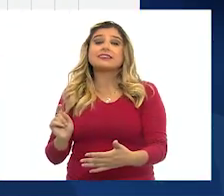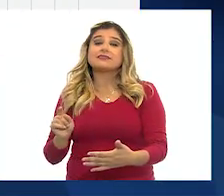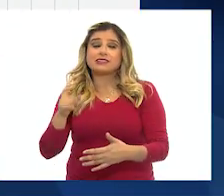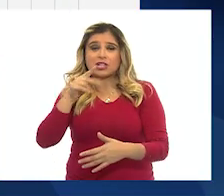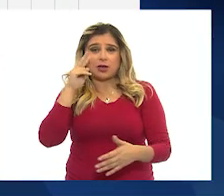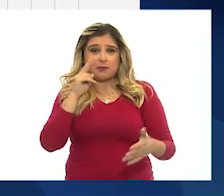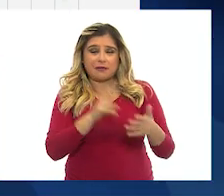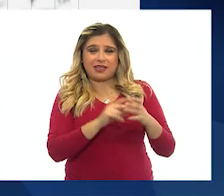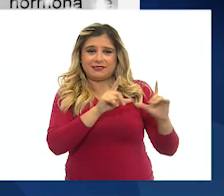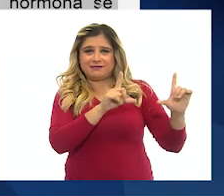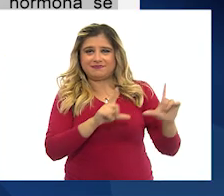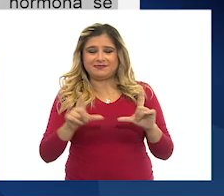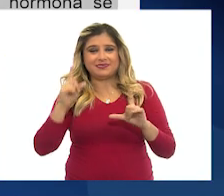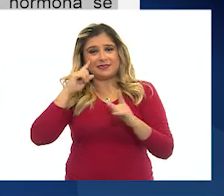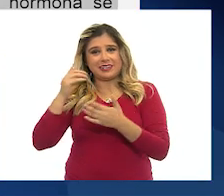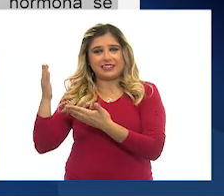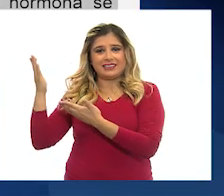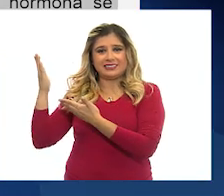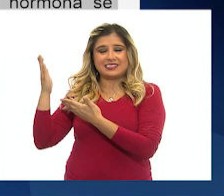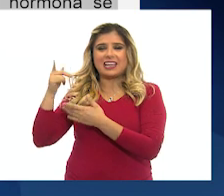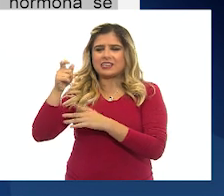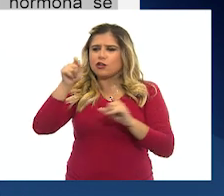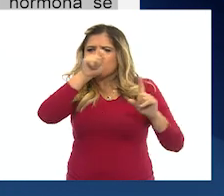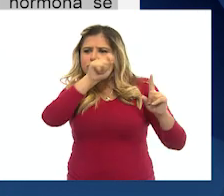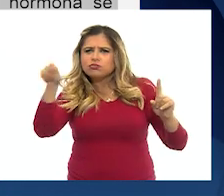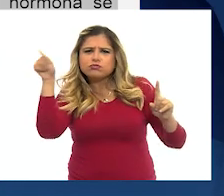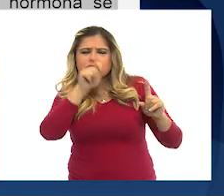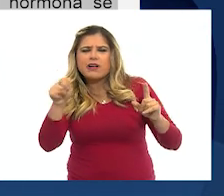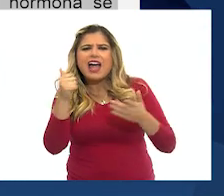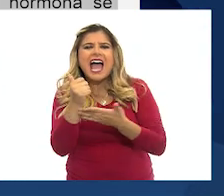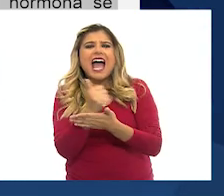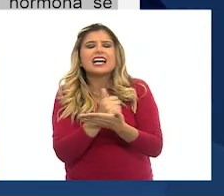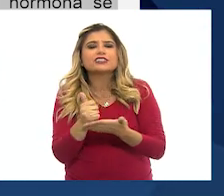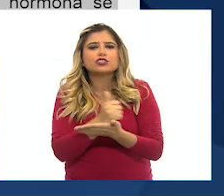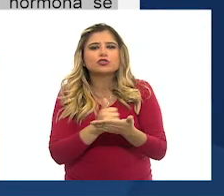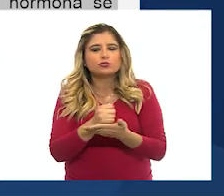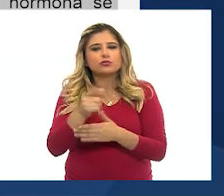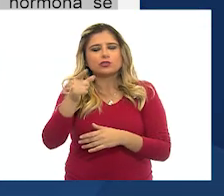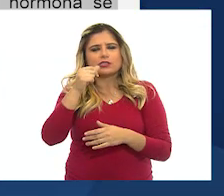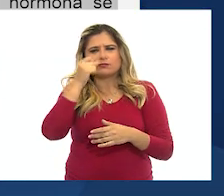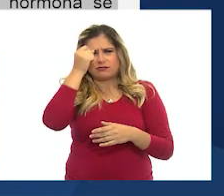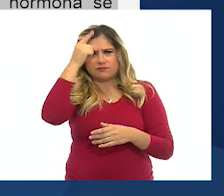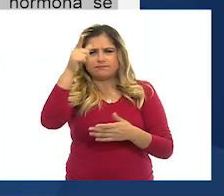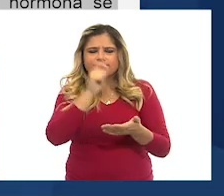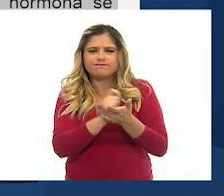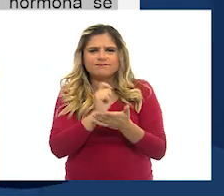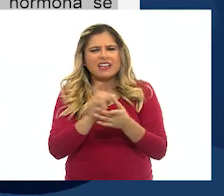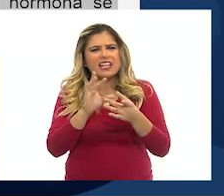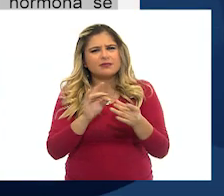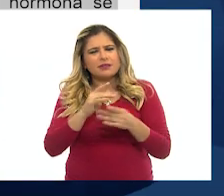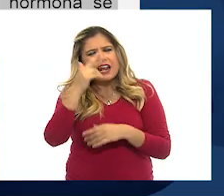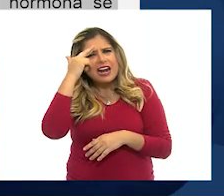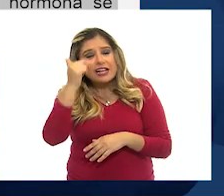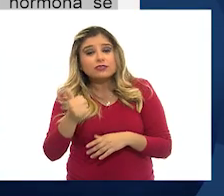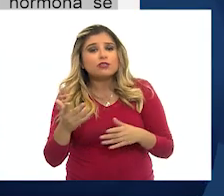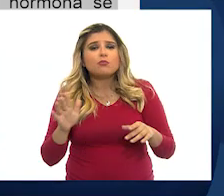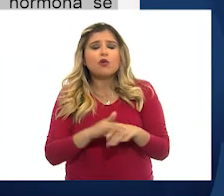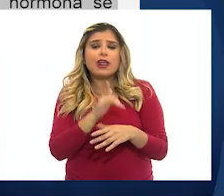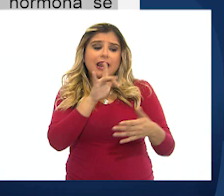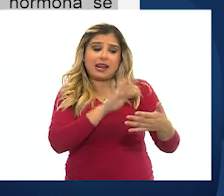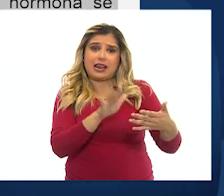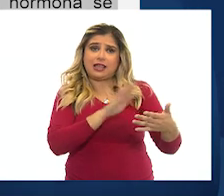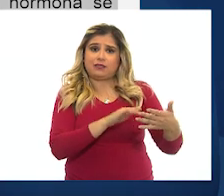ver en pantalla, en las líneas subrayadas con azul, el autor de la carta explica las razones por las que la lectura